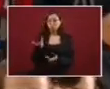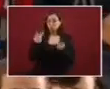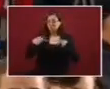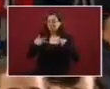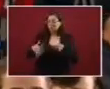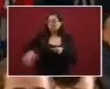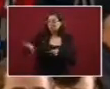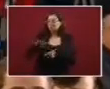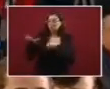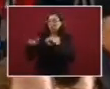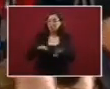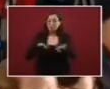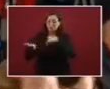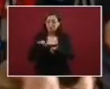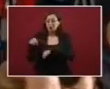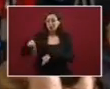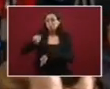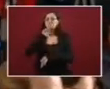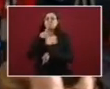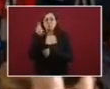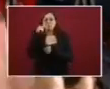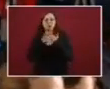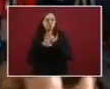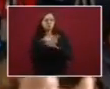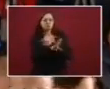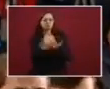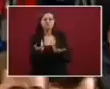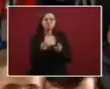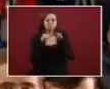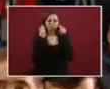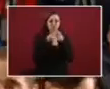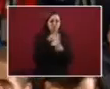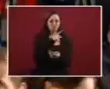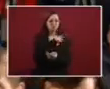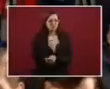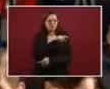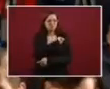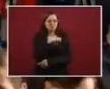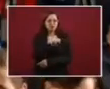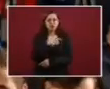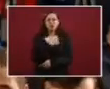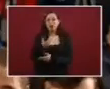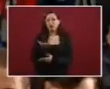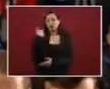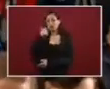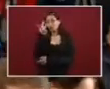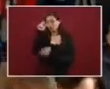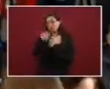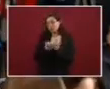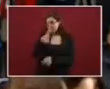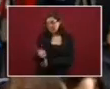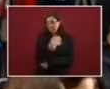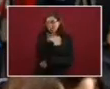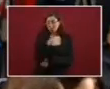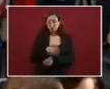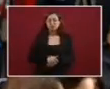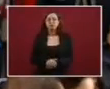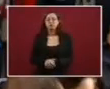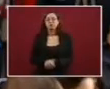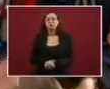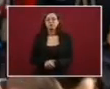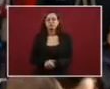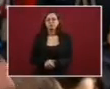meses yo le planteé la siguiente pregunta hay algún proyecto del gobierno federal para incluir a las personas